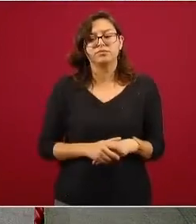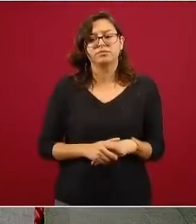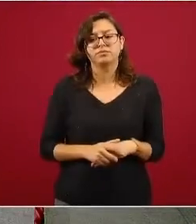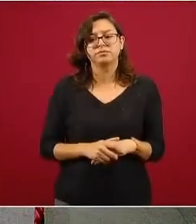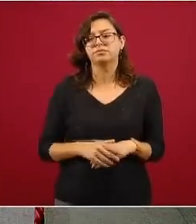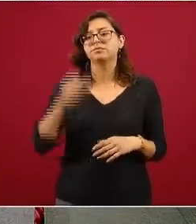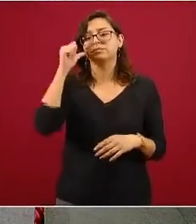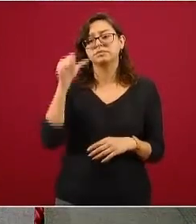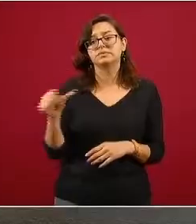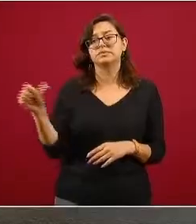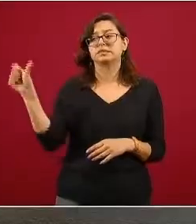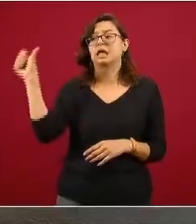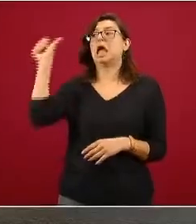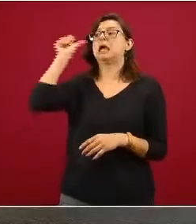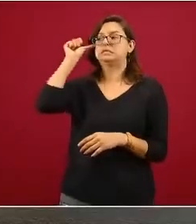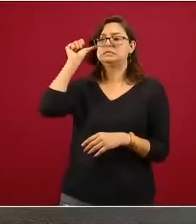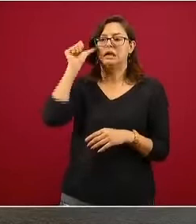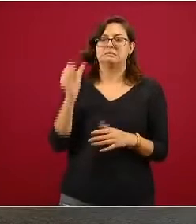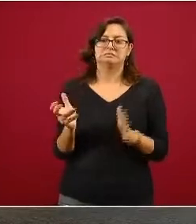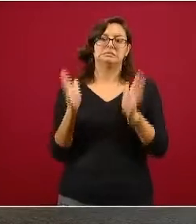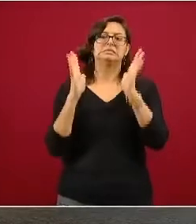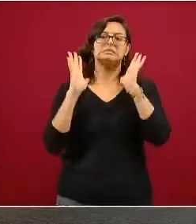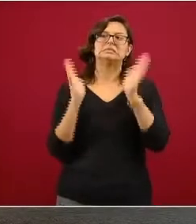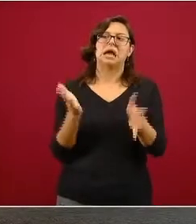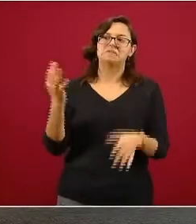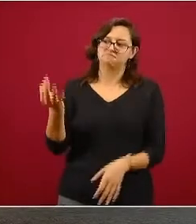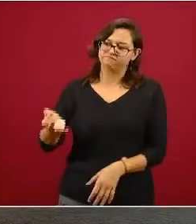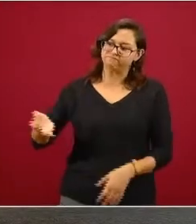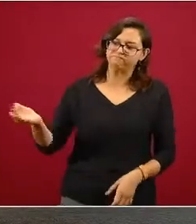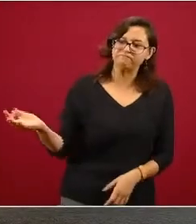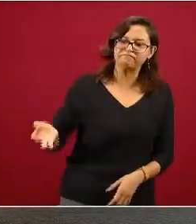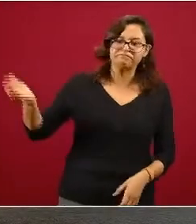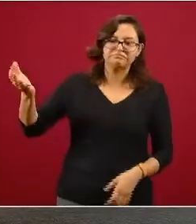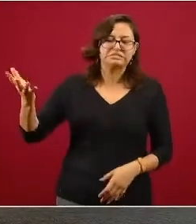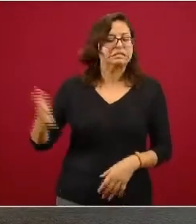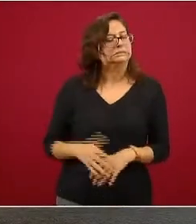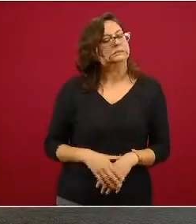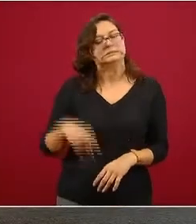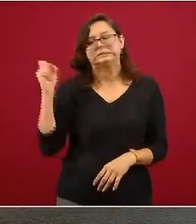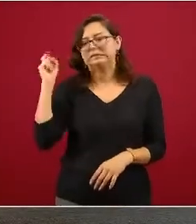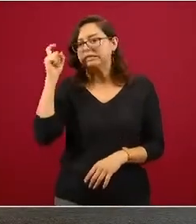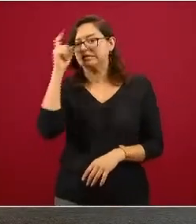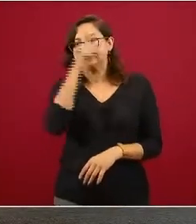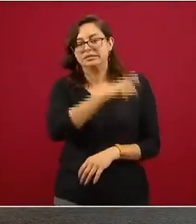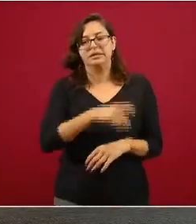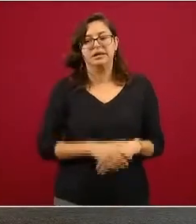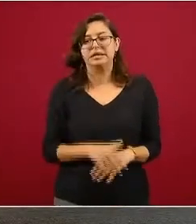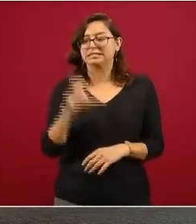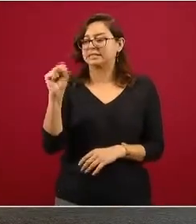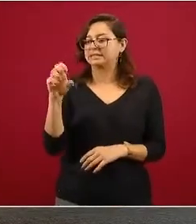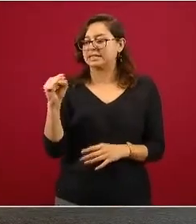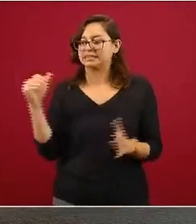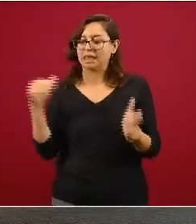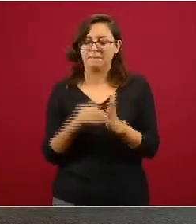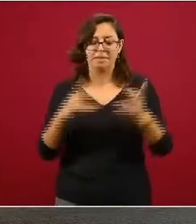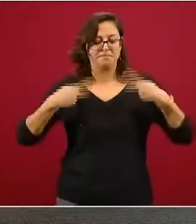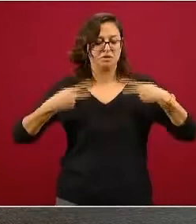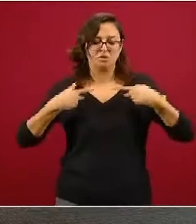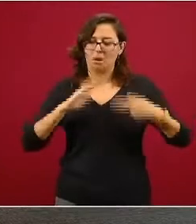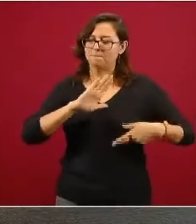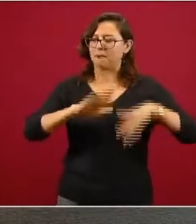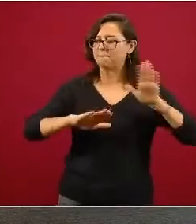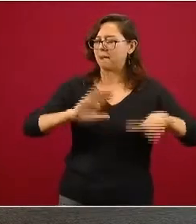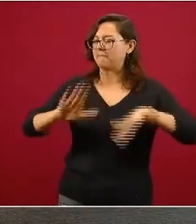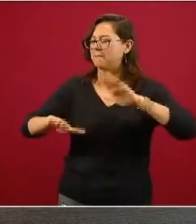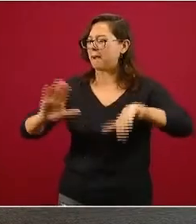ayer llegamos al escenario que en algún momento usted había pronosticado como catastrófico, ya más de 60,000 fallecimientos.